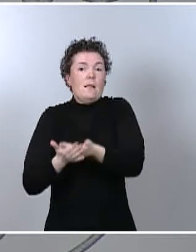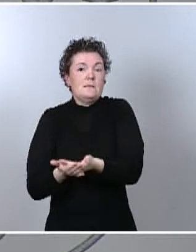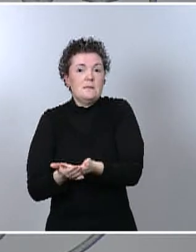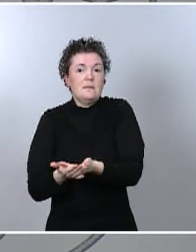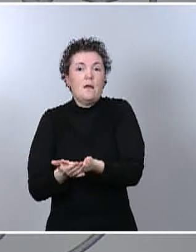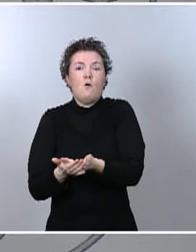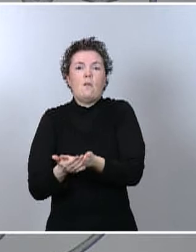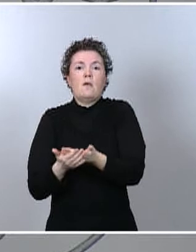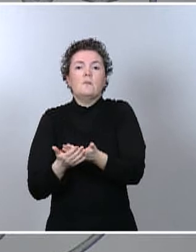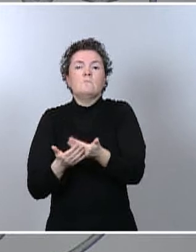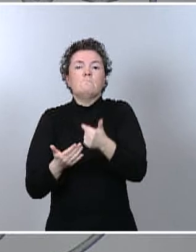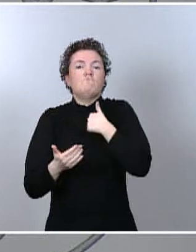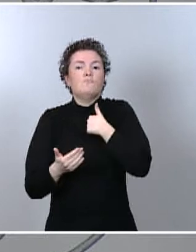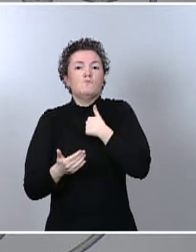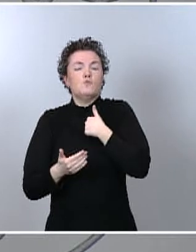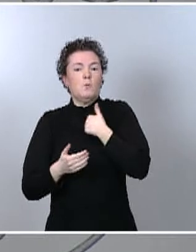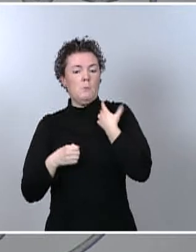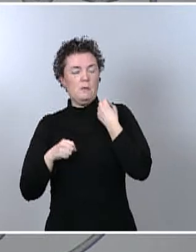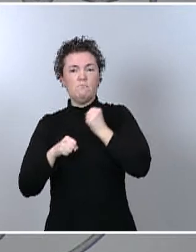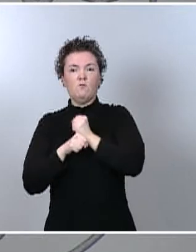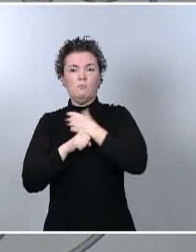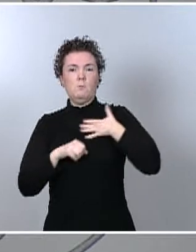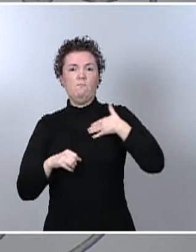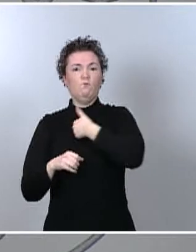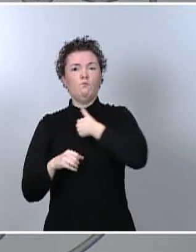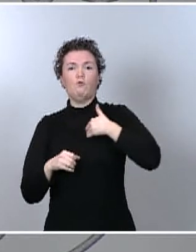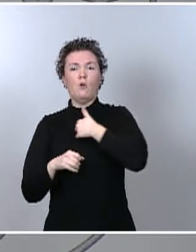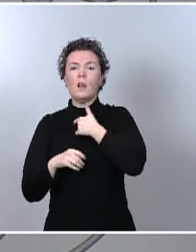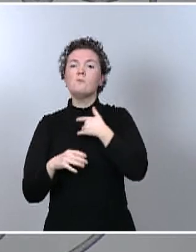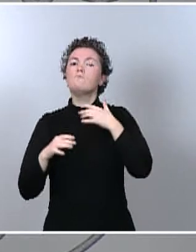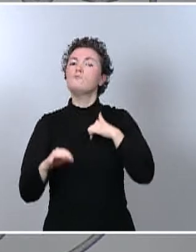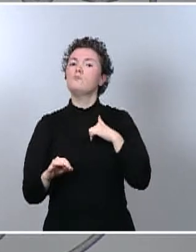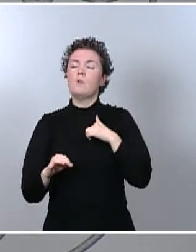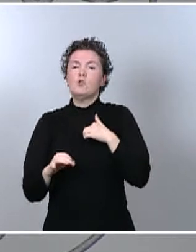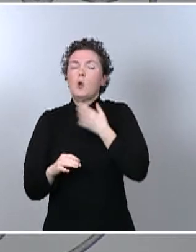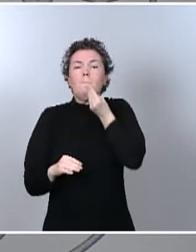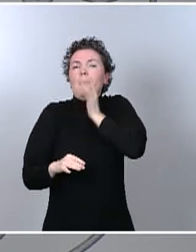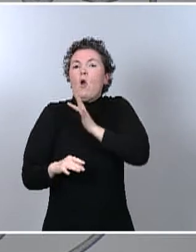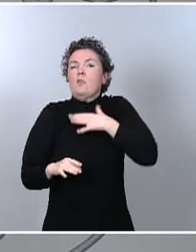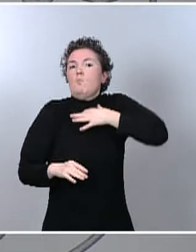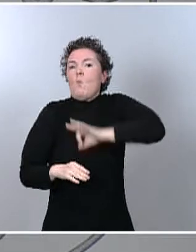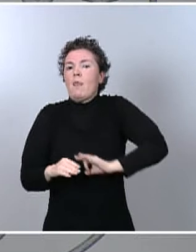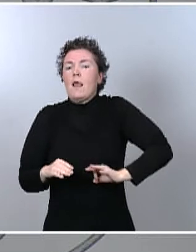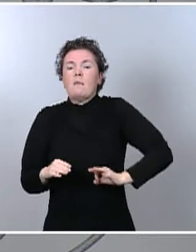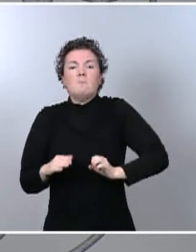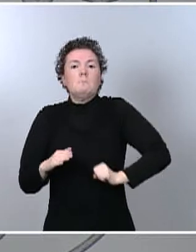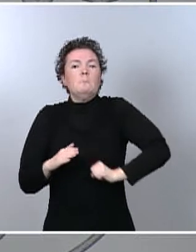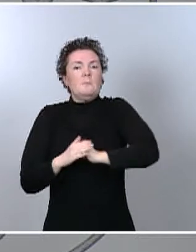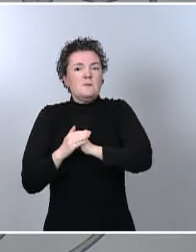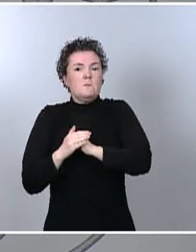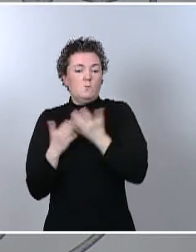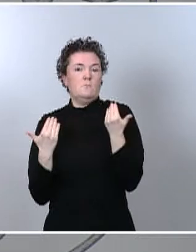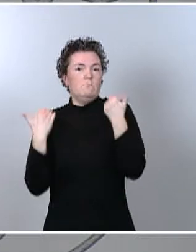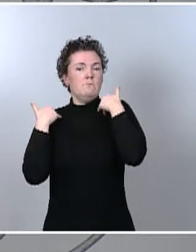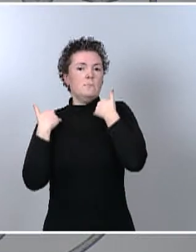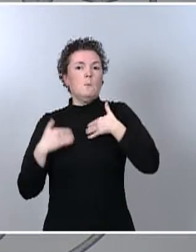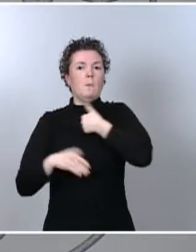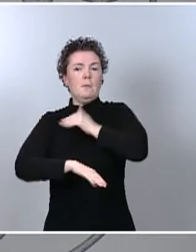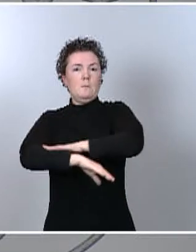ningún tipo de enfrentamiento, yo voy a dejar mi responsabilidad cuando empiece la campaña. A partir de ese momento me dedicaré en cuerpo y alma a